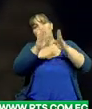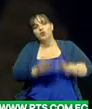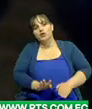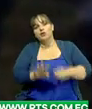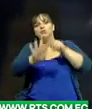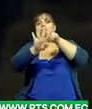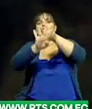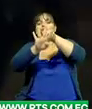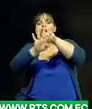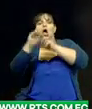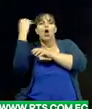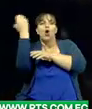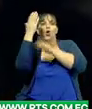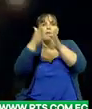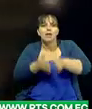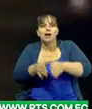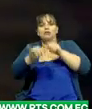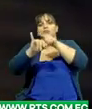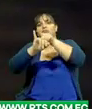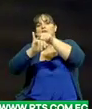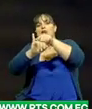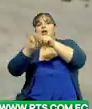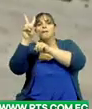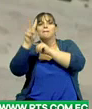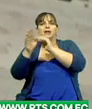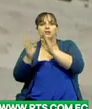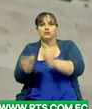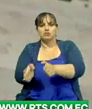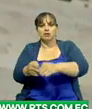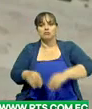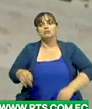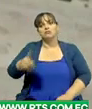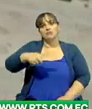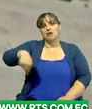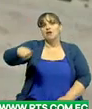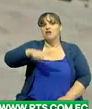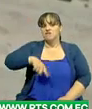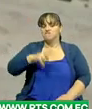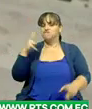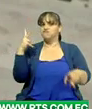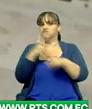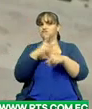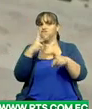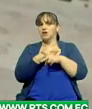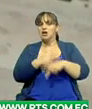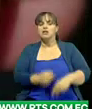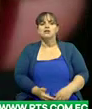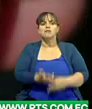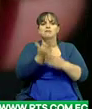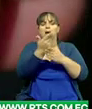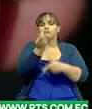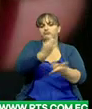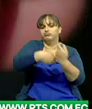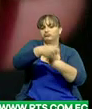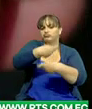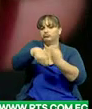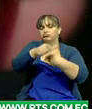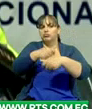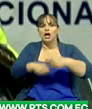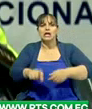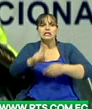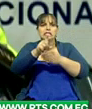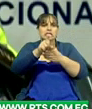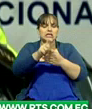venezolano, mismos que pertenecerían a una presunta banda delictiva dedicada, entre otros delitos, al tráfico de armas, municiones y